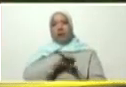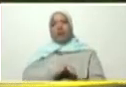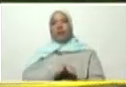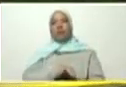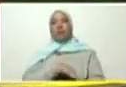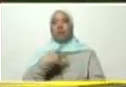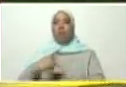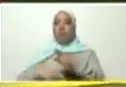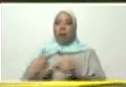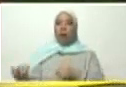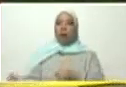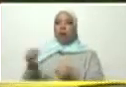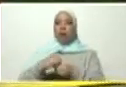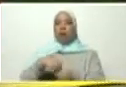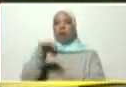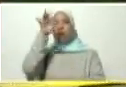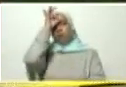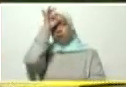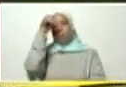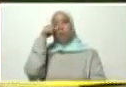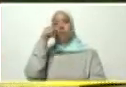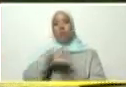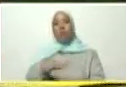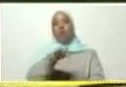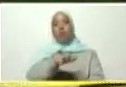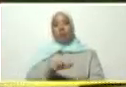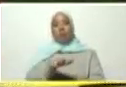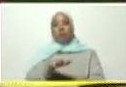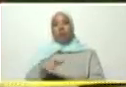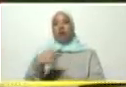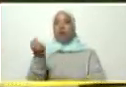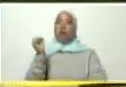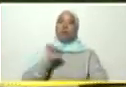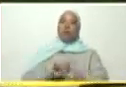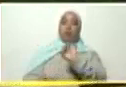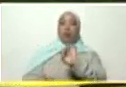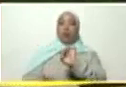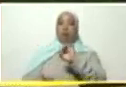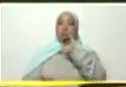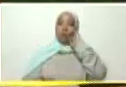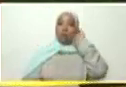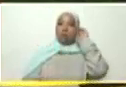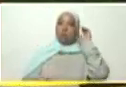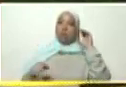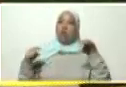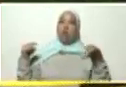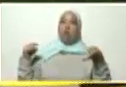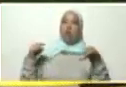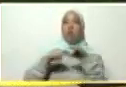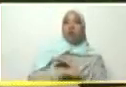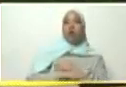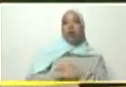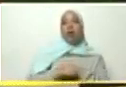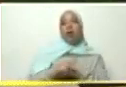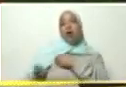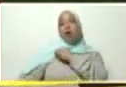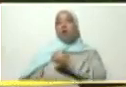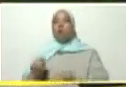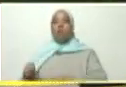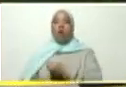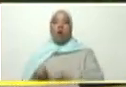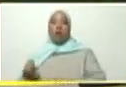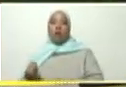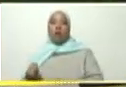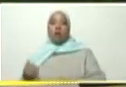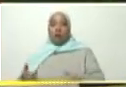parte del equipo y juega y juega y defiende y mete un gol aquí mete un gol allá hace todo lo que tiene que